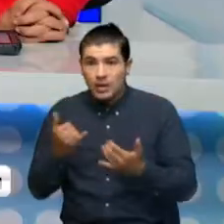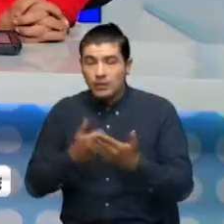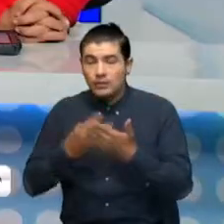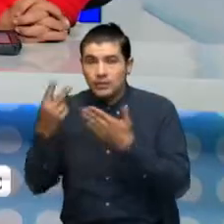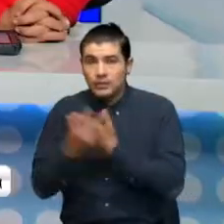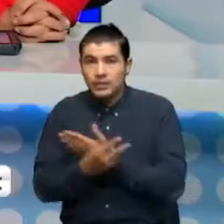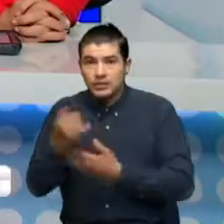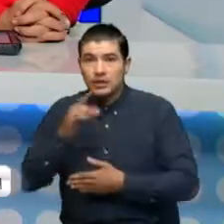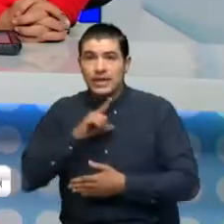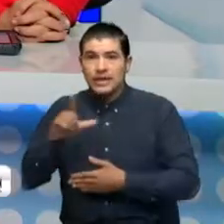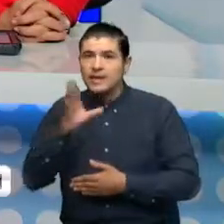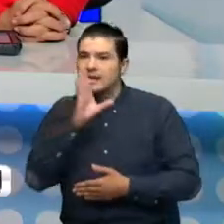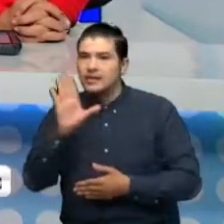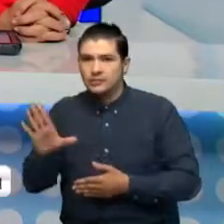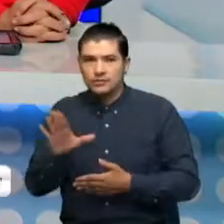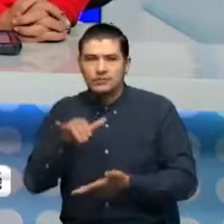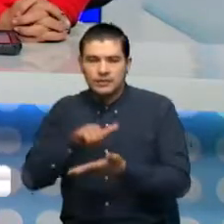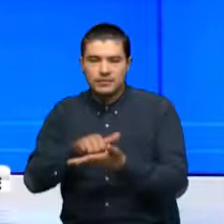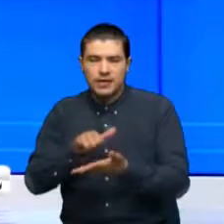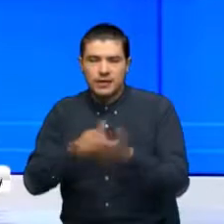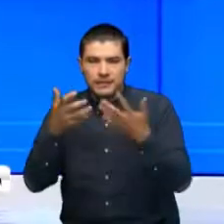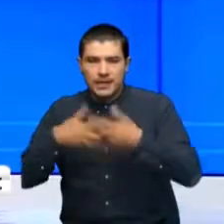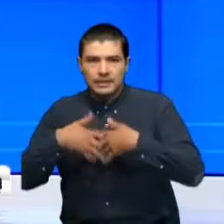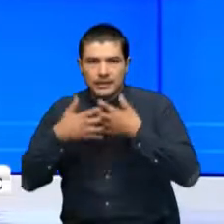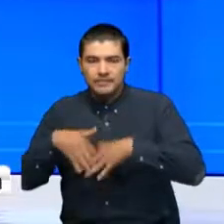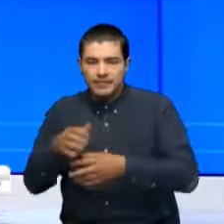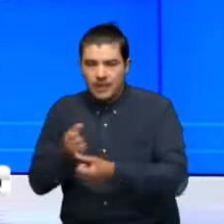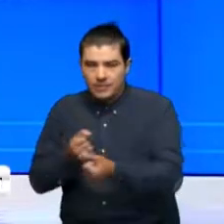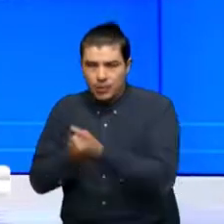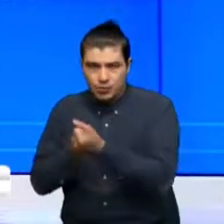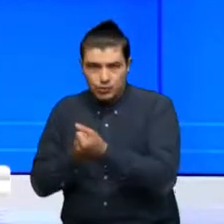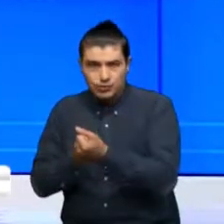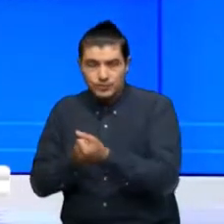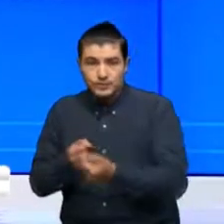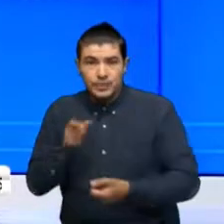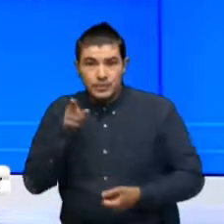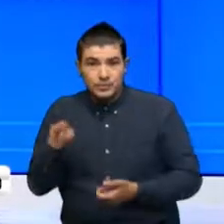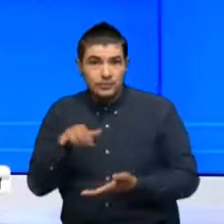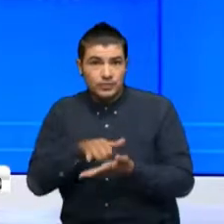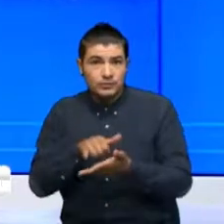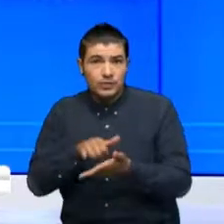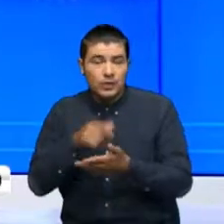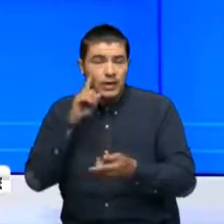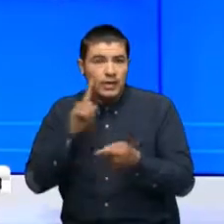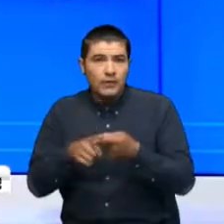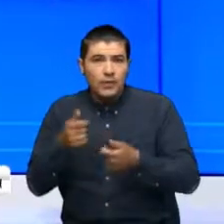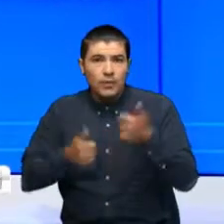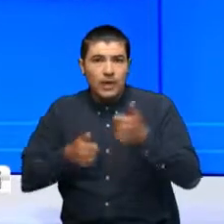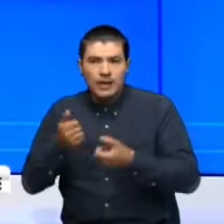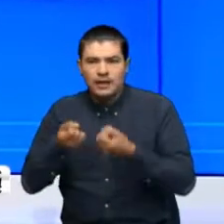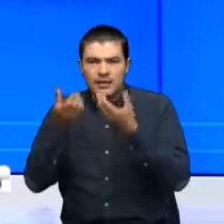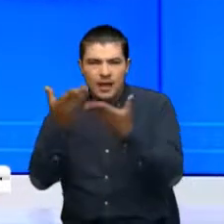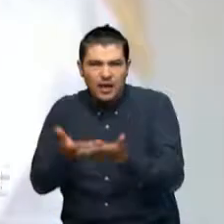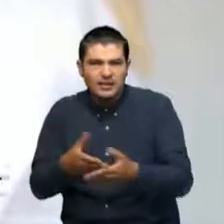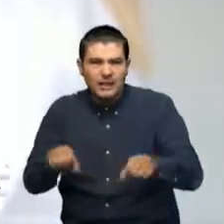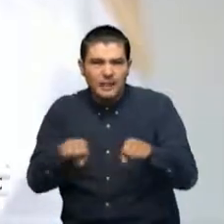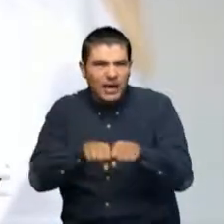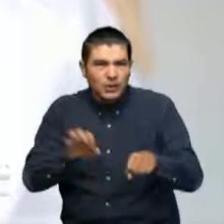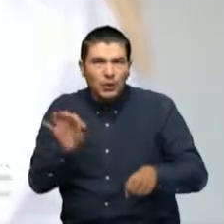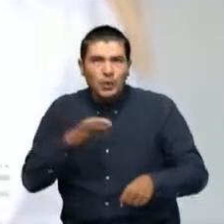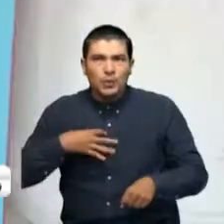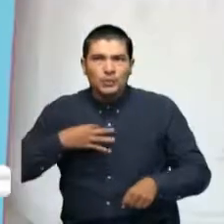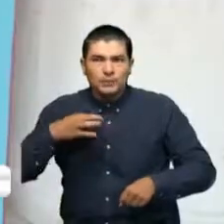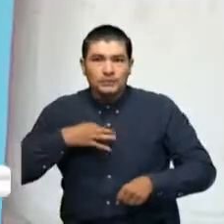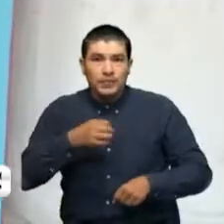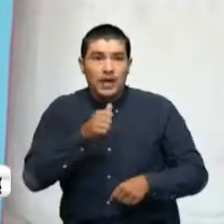La cajita solidaria, así se denomina la iniciativa que busca recolectar alimentos, abrigos y zapatos para los caminantes.